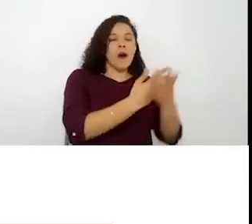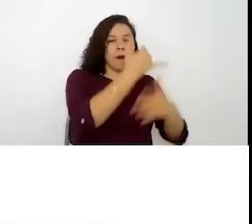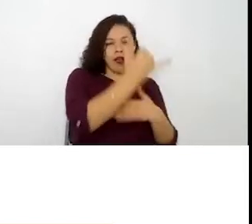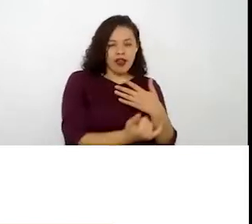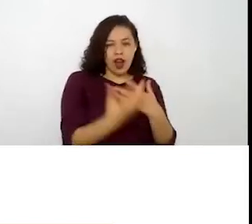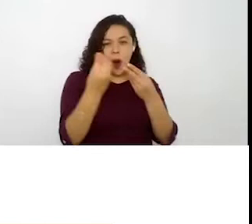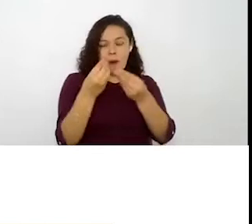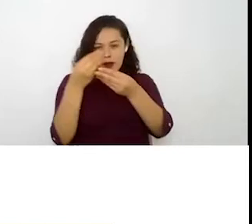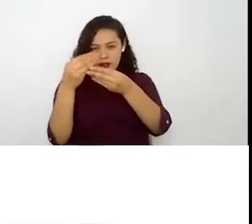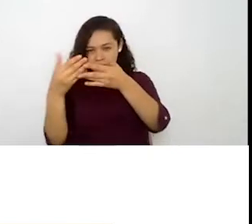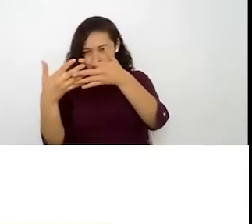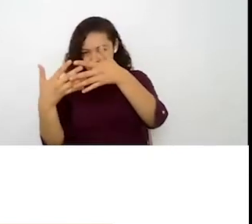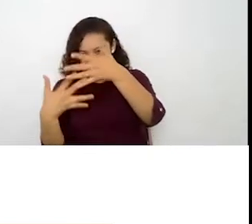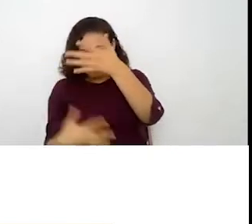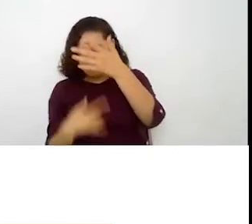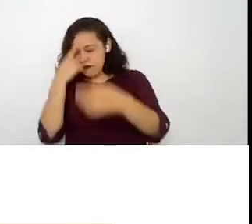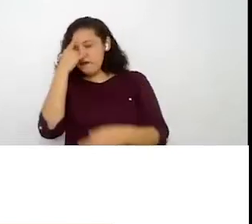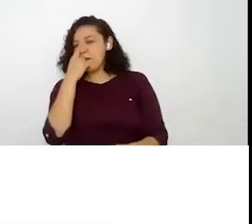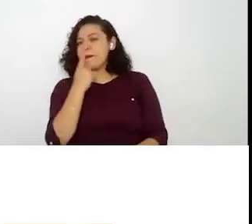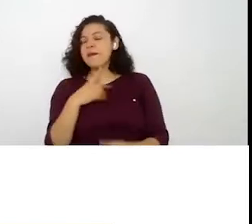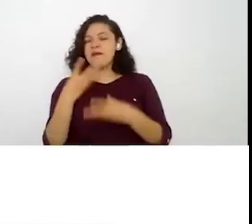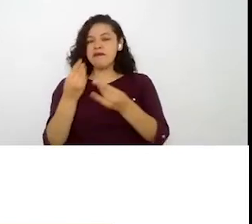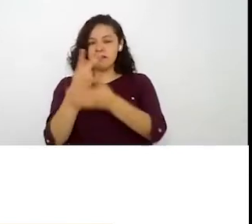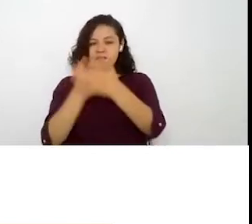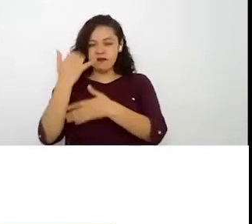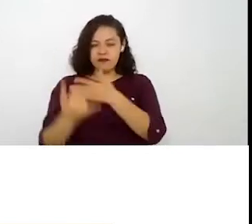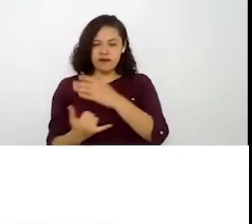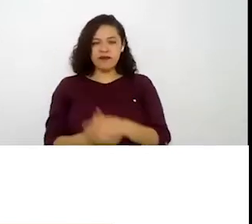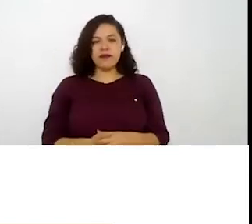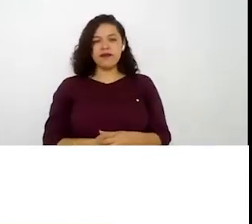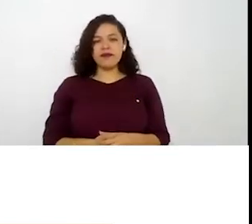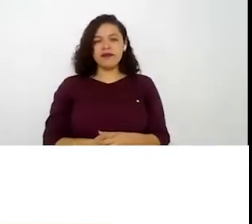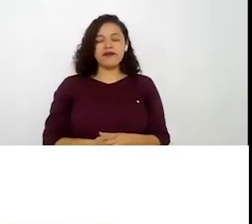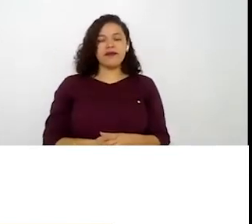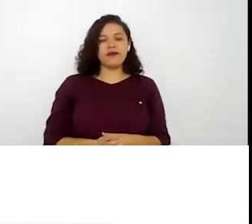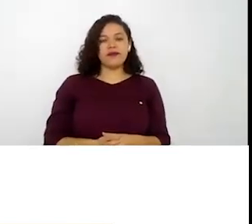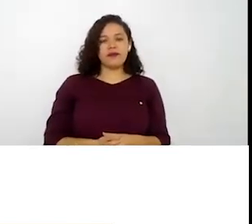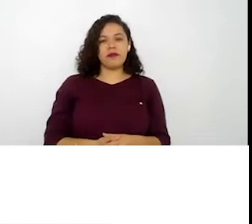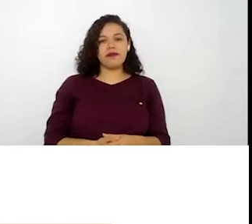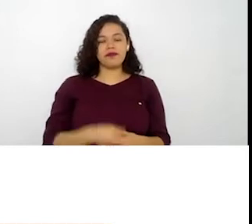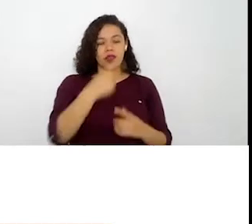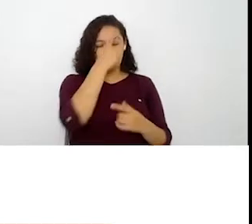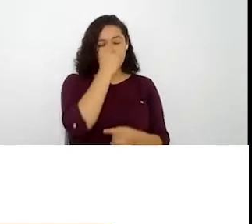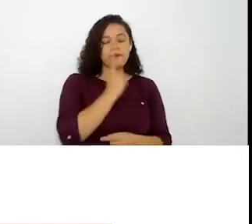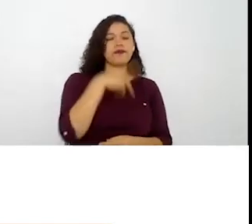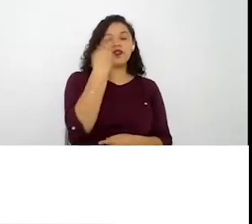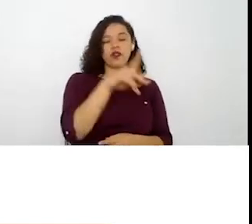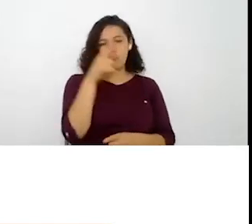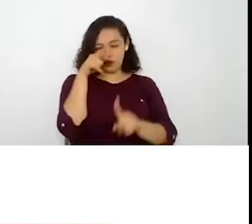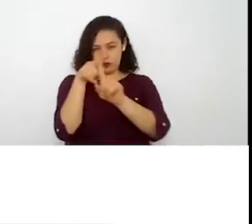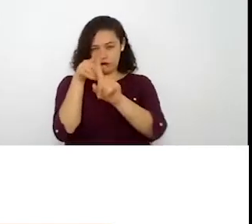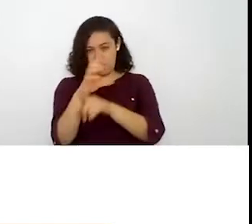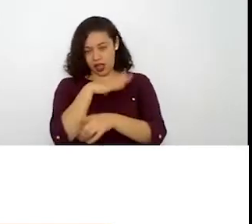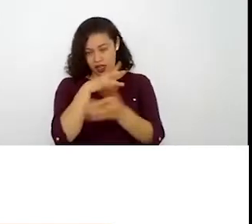población varios proyectos sí del perfil de población y de su objetivo es de donde se se